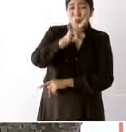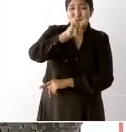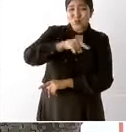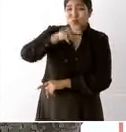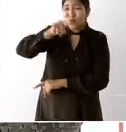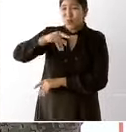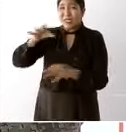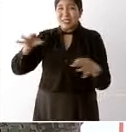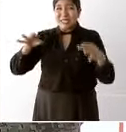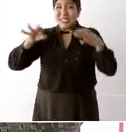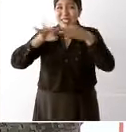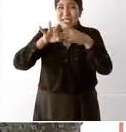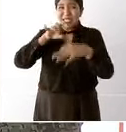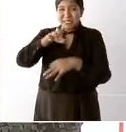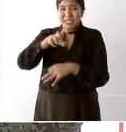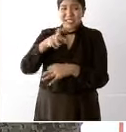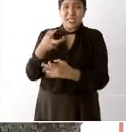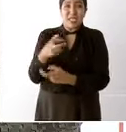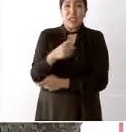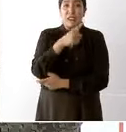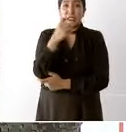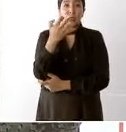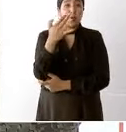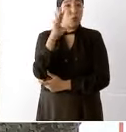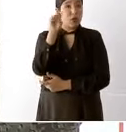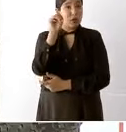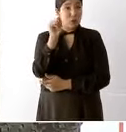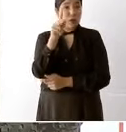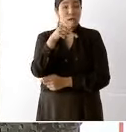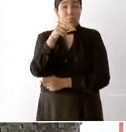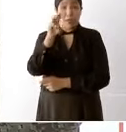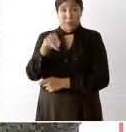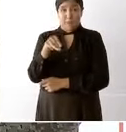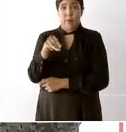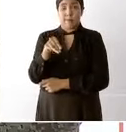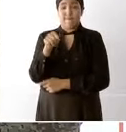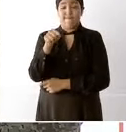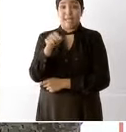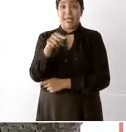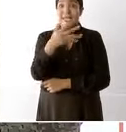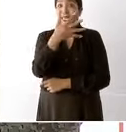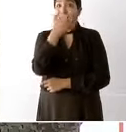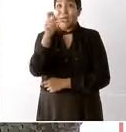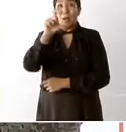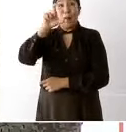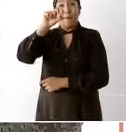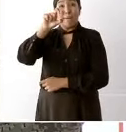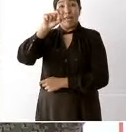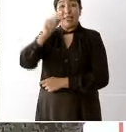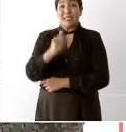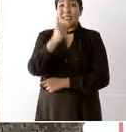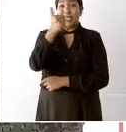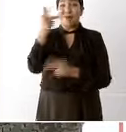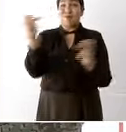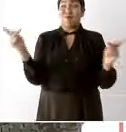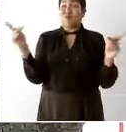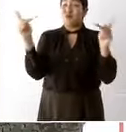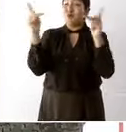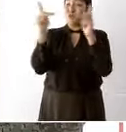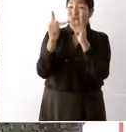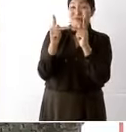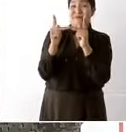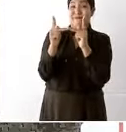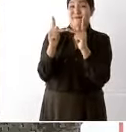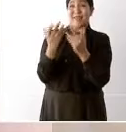son 459 kilómetros y tienen 526 puentes en ese tramo. Y como les dije, la